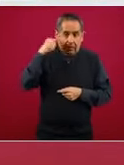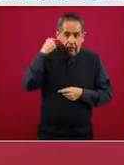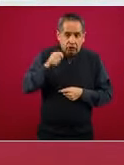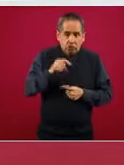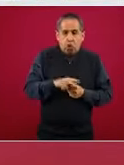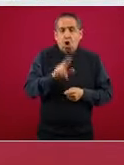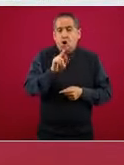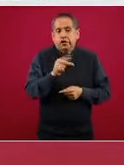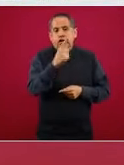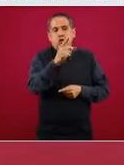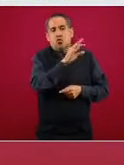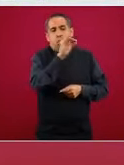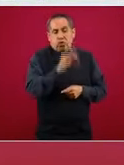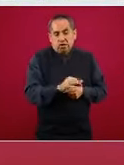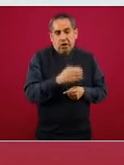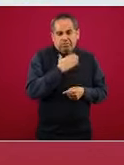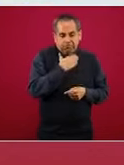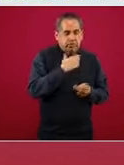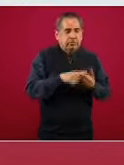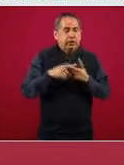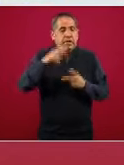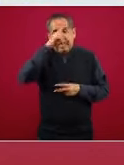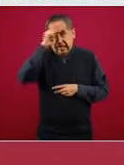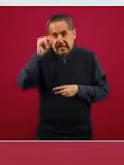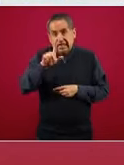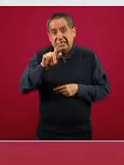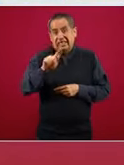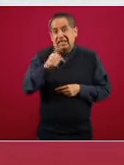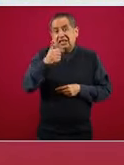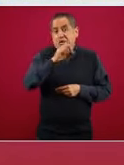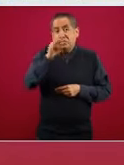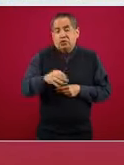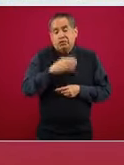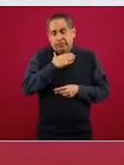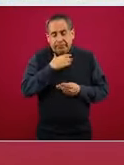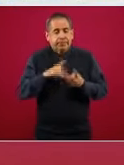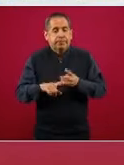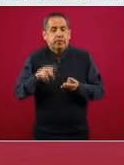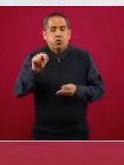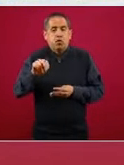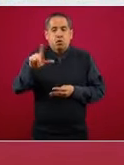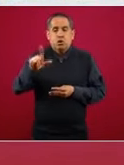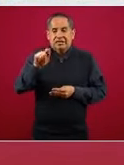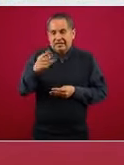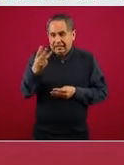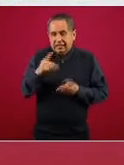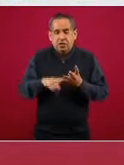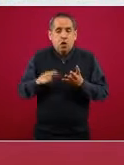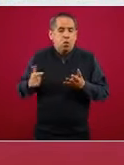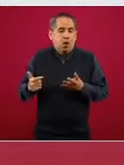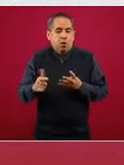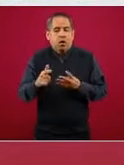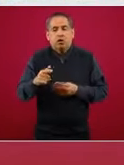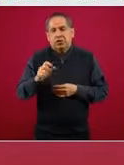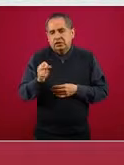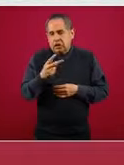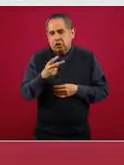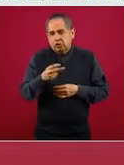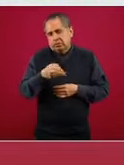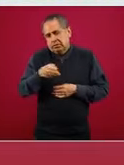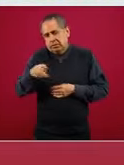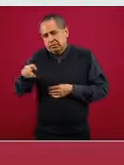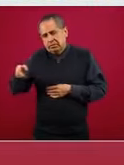todavía 81%, en Nayarit 76%, en Nuevo León 73%, Guanajuato 62% y